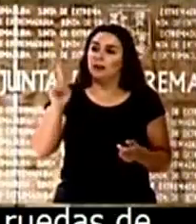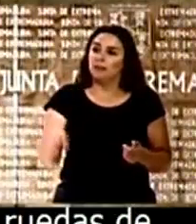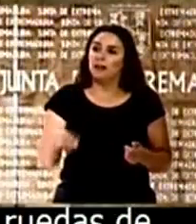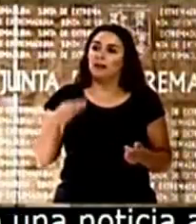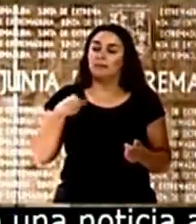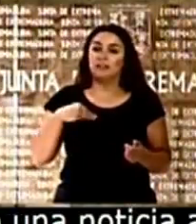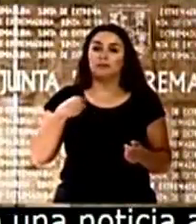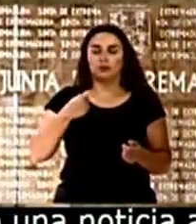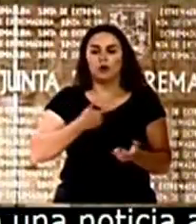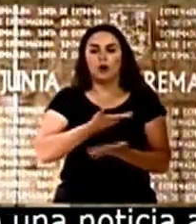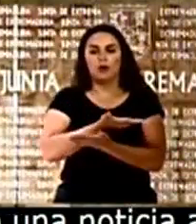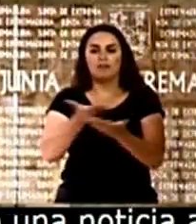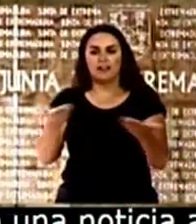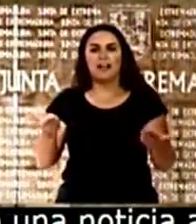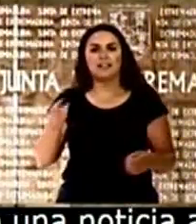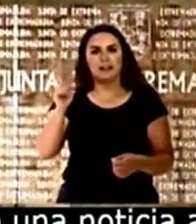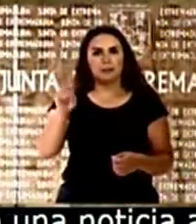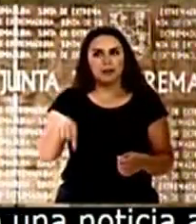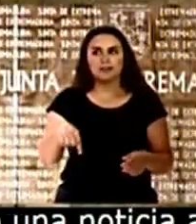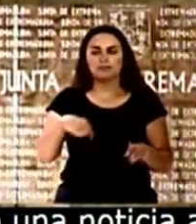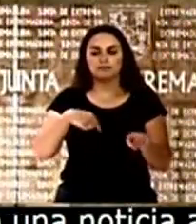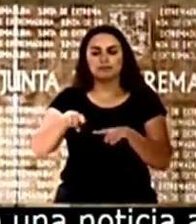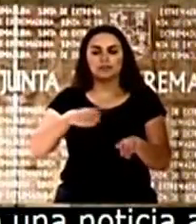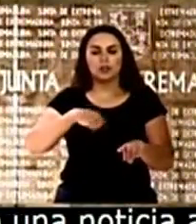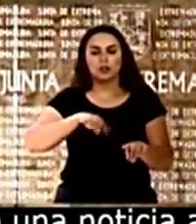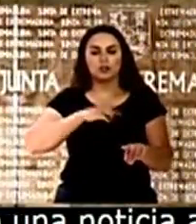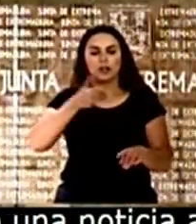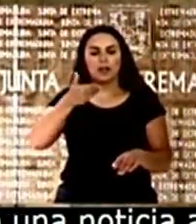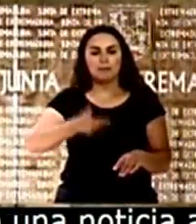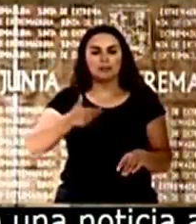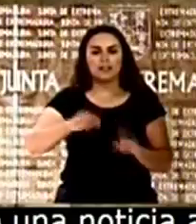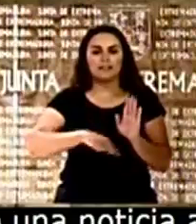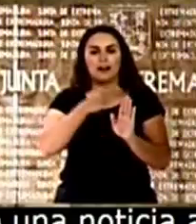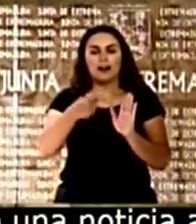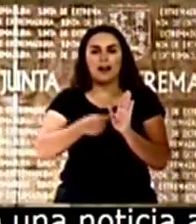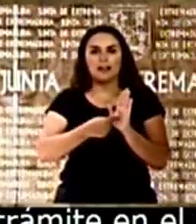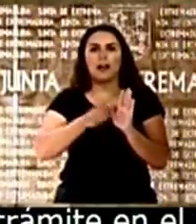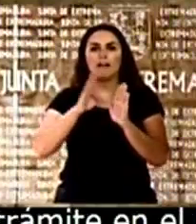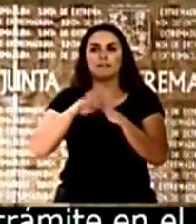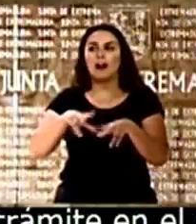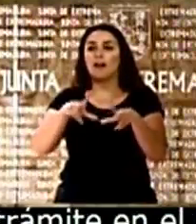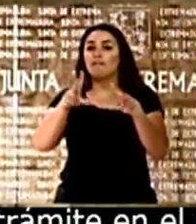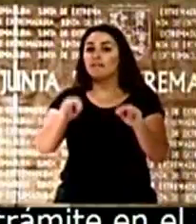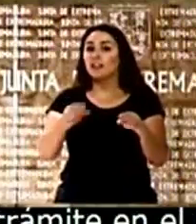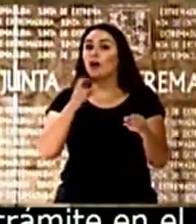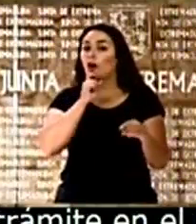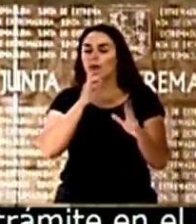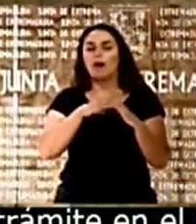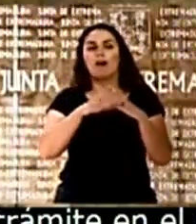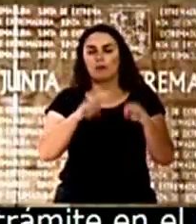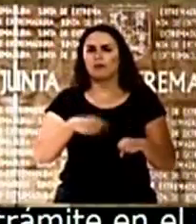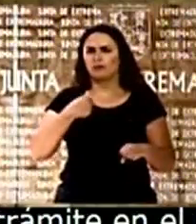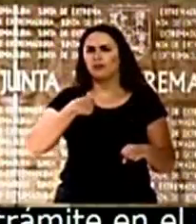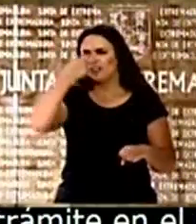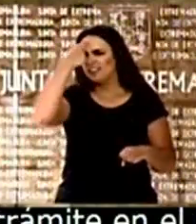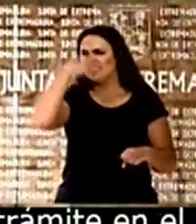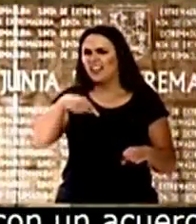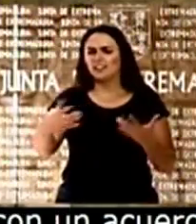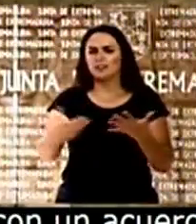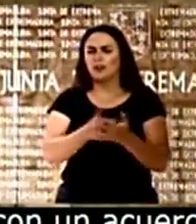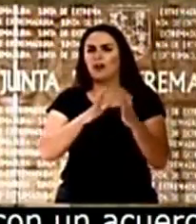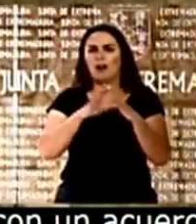tiempo confiar en que el trámite en el que estamos tan importante de la ley va a culminar con un acuerdo, porque yo estoy convencida